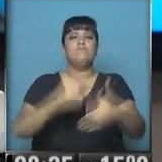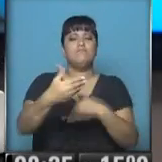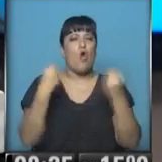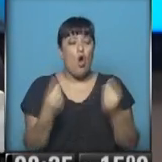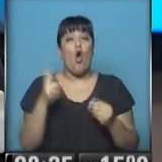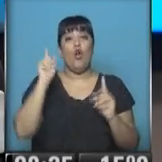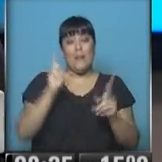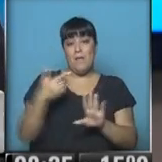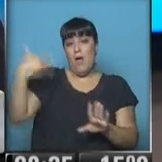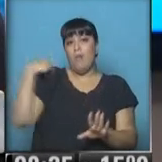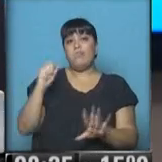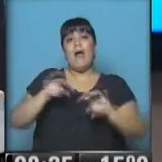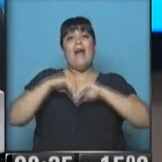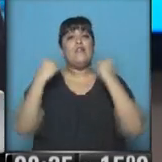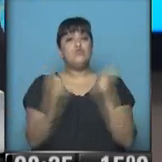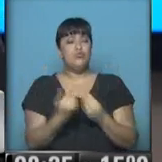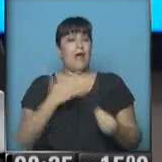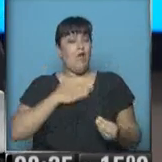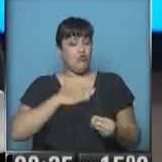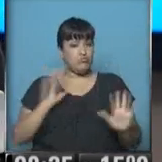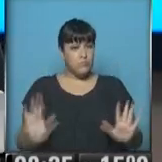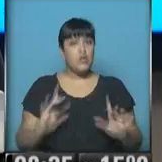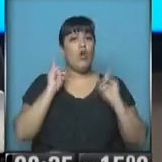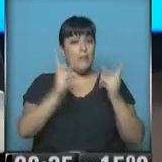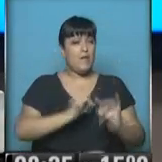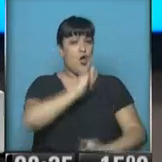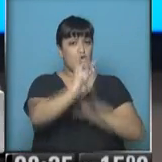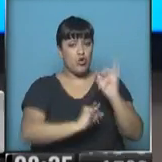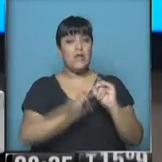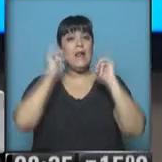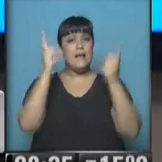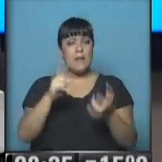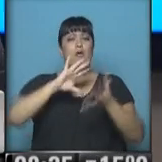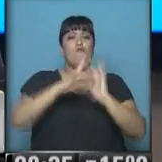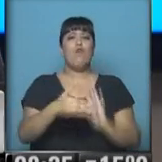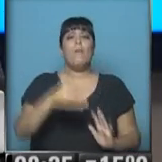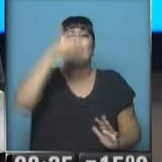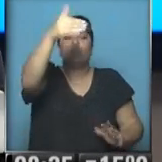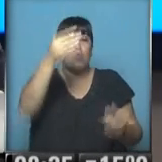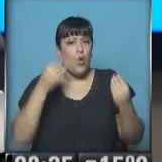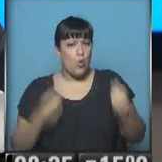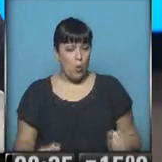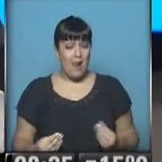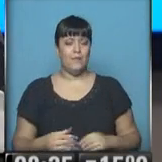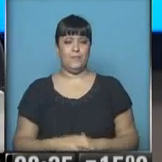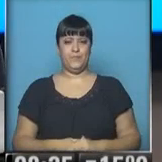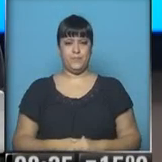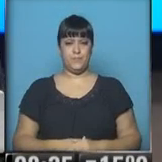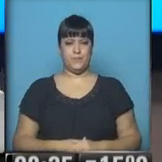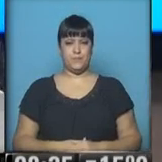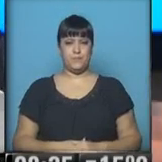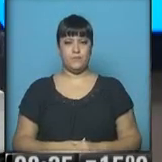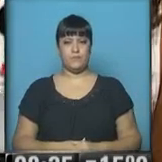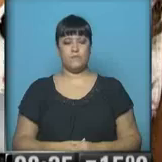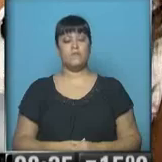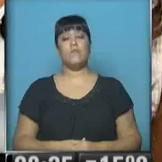de nuestra gestión en cada lugar donde gestionamos Y si también conocemos los desafíos que tiene la sociedad Argentina para el futuro una